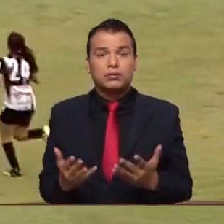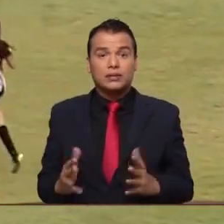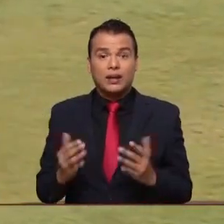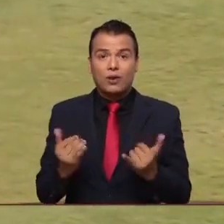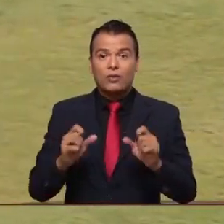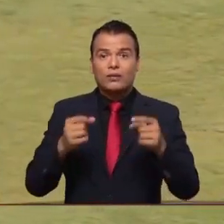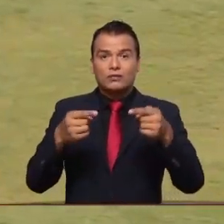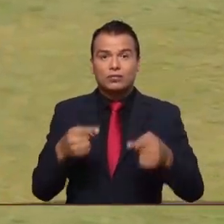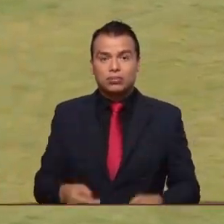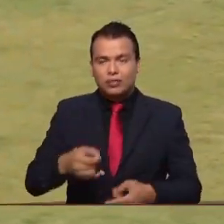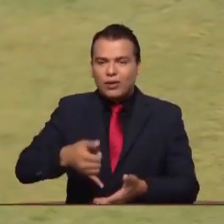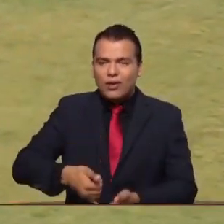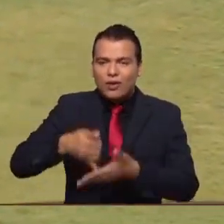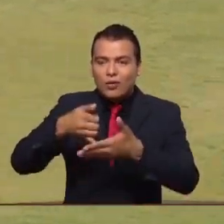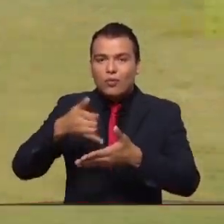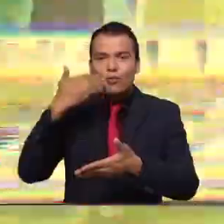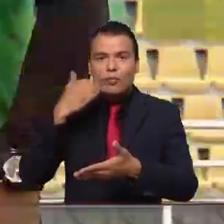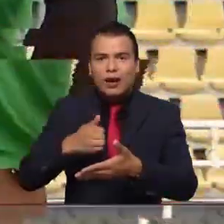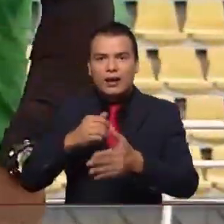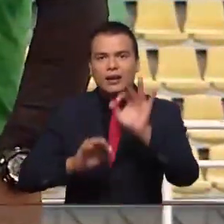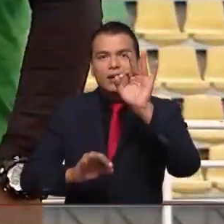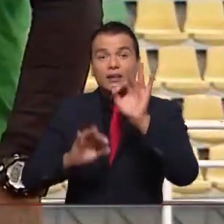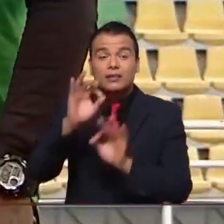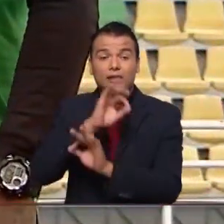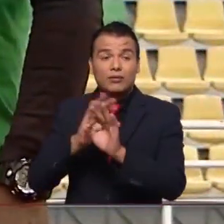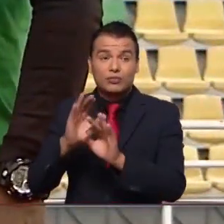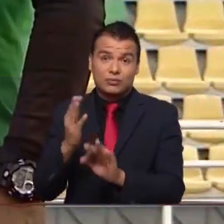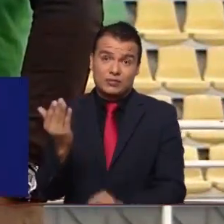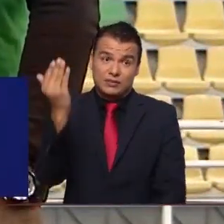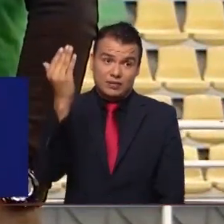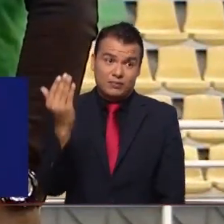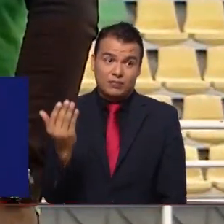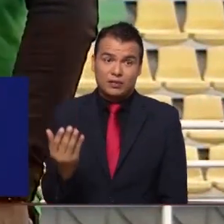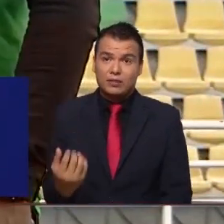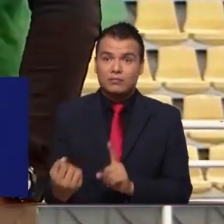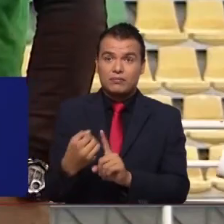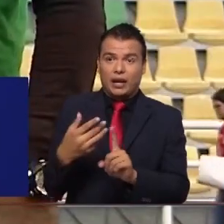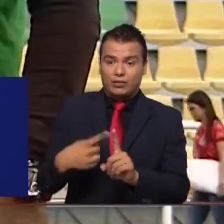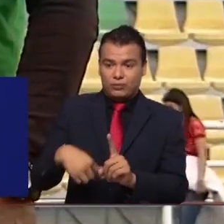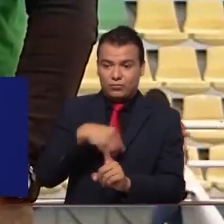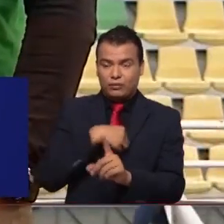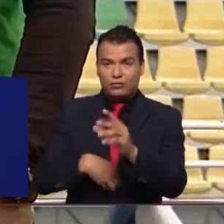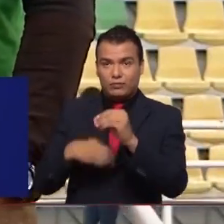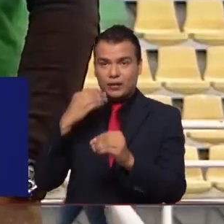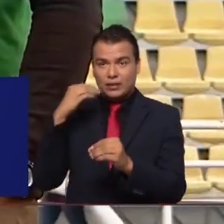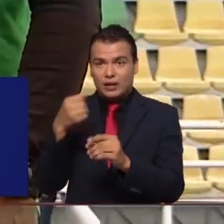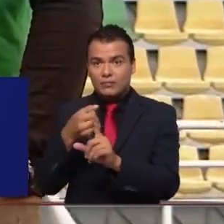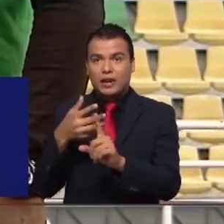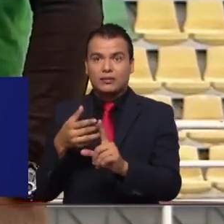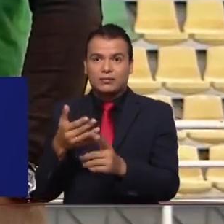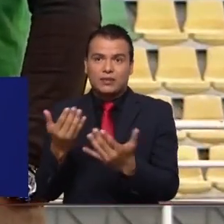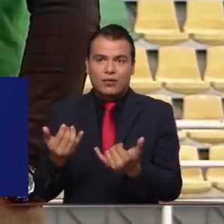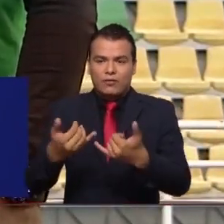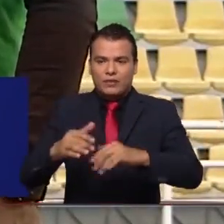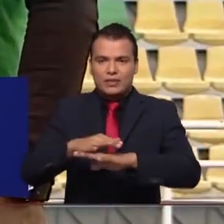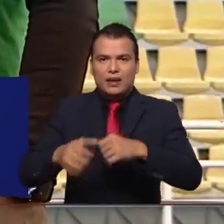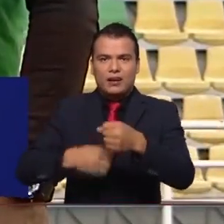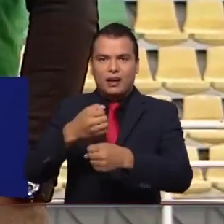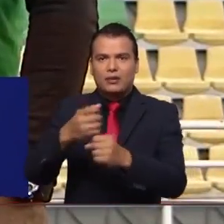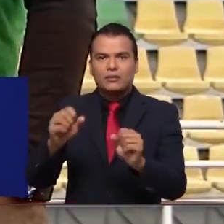esta Copa Femenina Telepacífico. Para nosotros como club y creo que para las jugadoras como tal, terminar el año jugando, cerrar